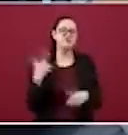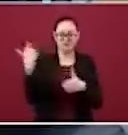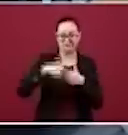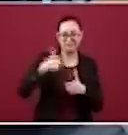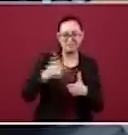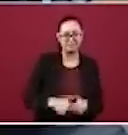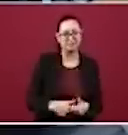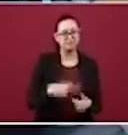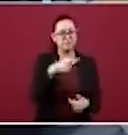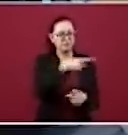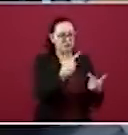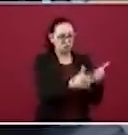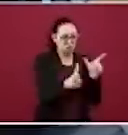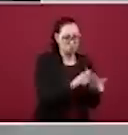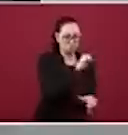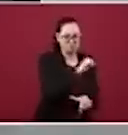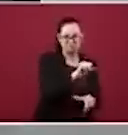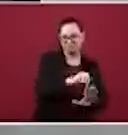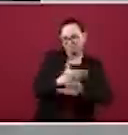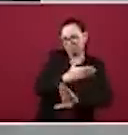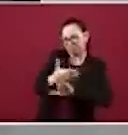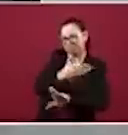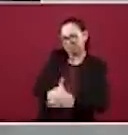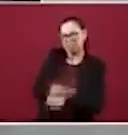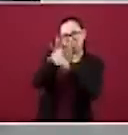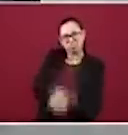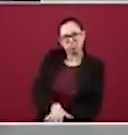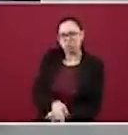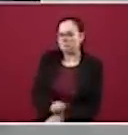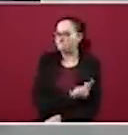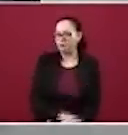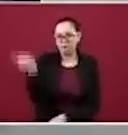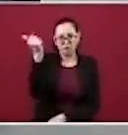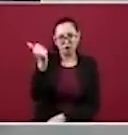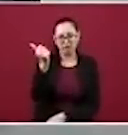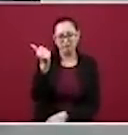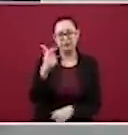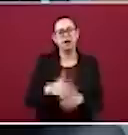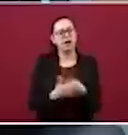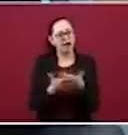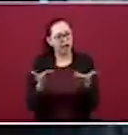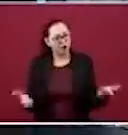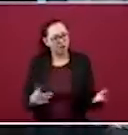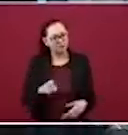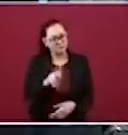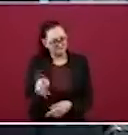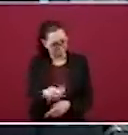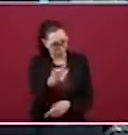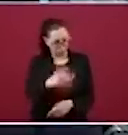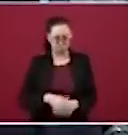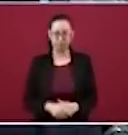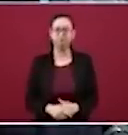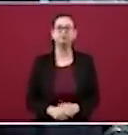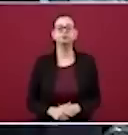amedrentados por bandas criminales. La pregunta es si usted está pensando, usted